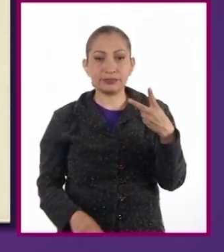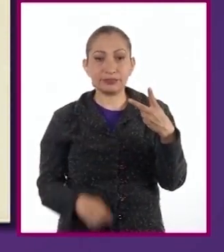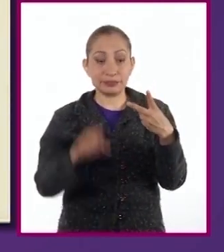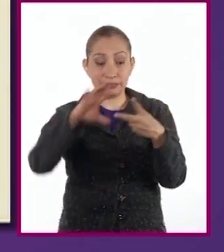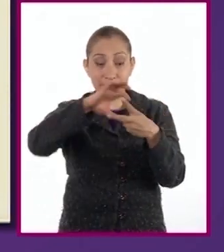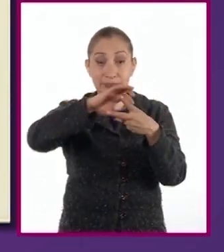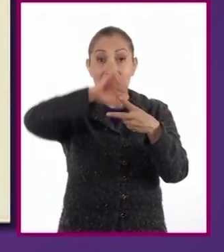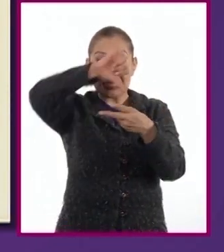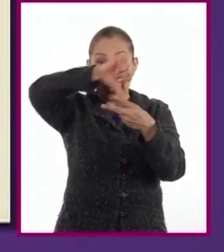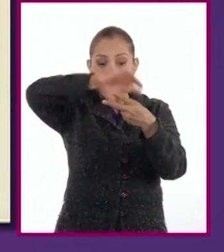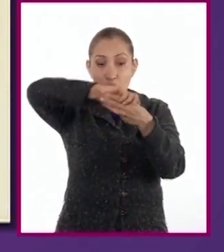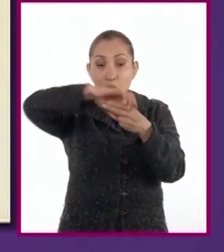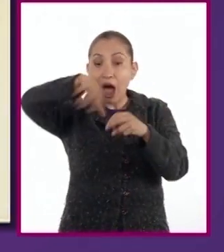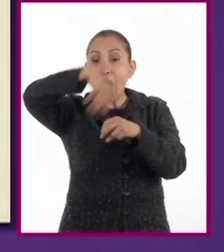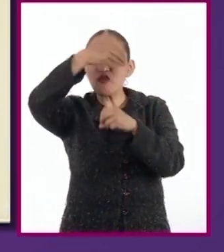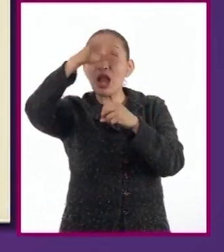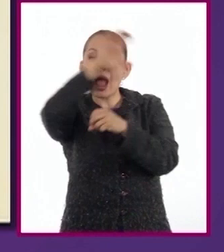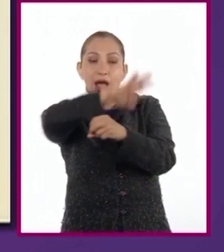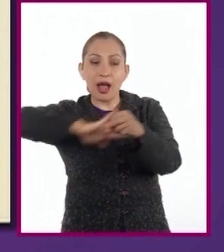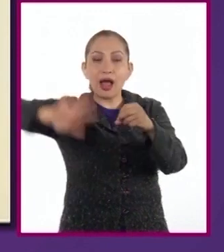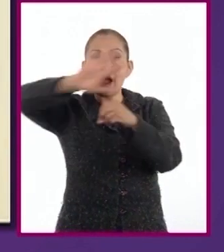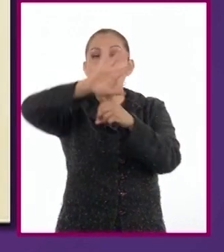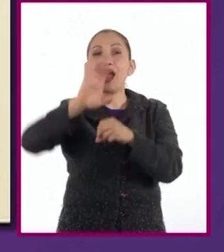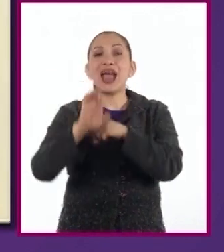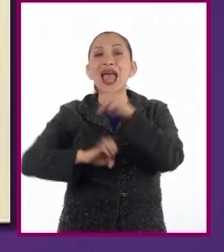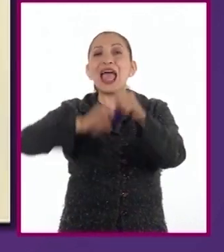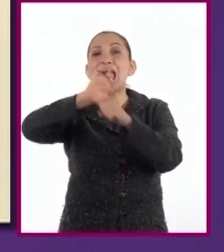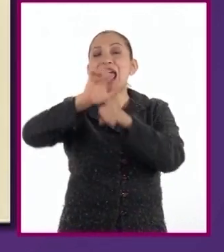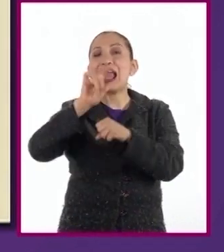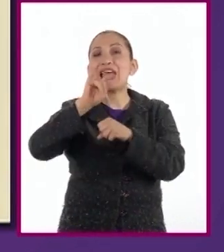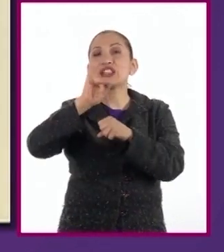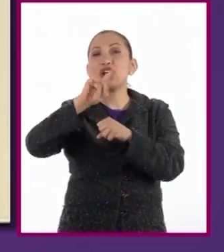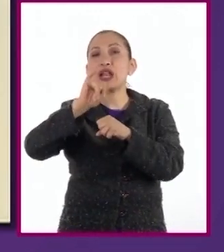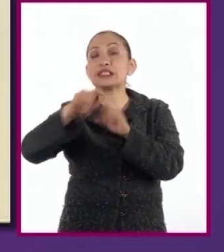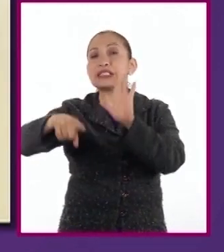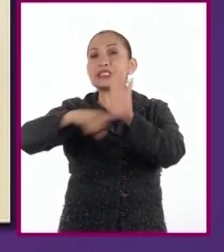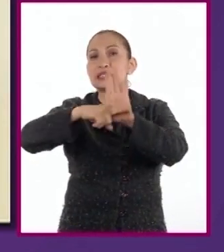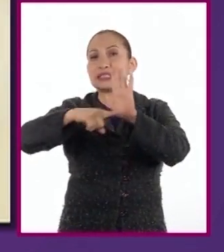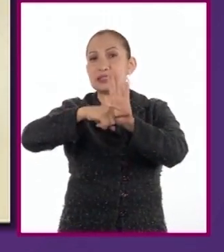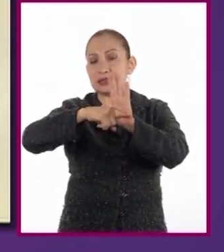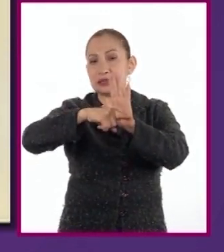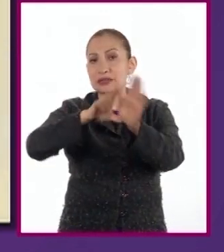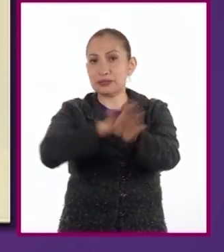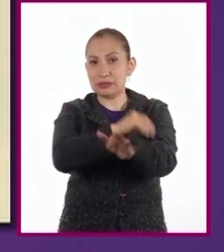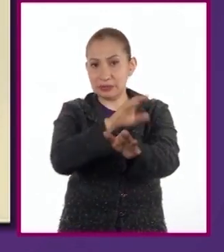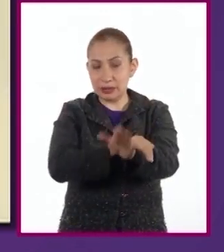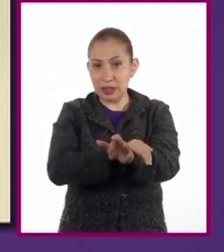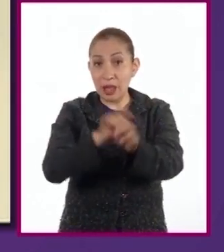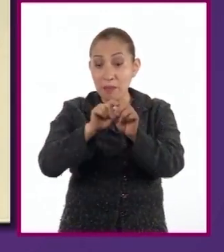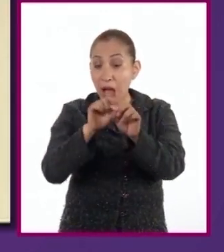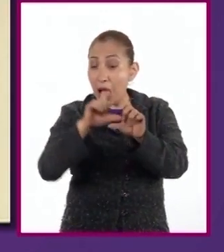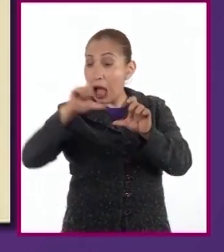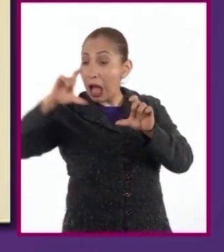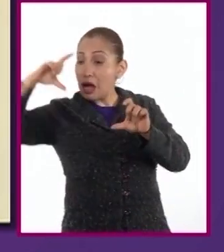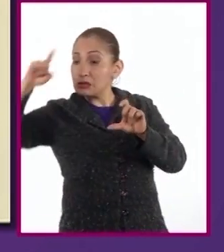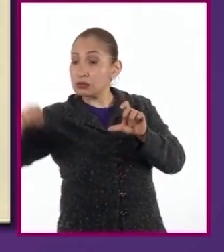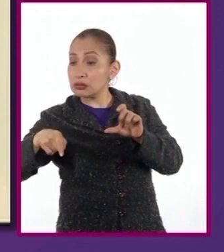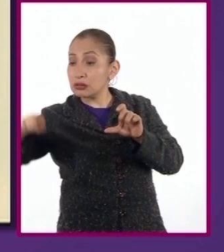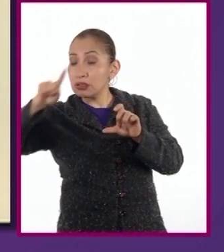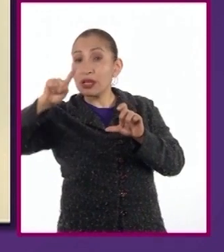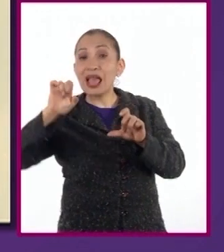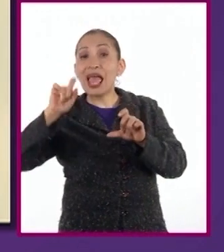Fuera del núcleo se ubican los electrones, con carga negativa. Los más alejados del núcleo se